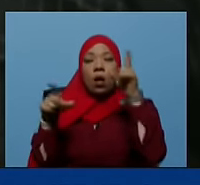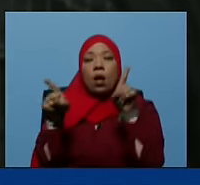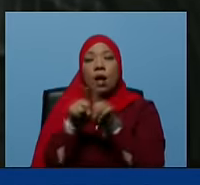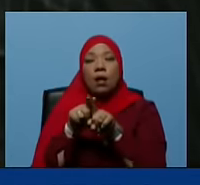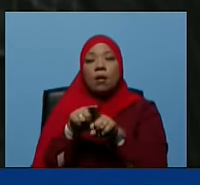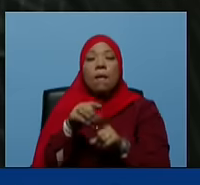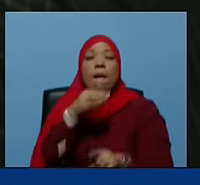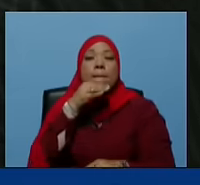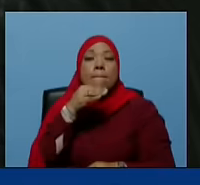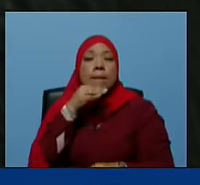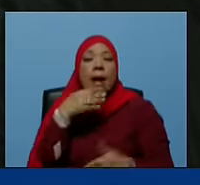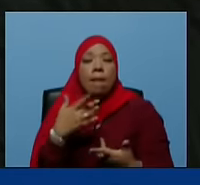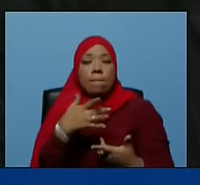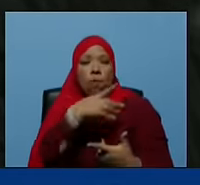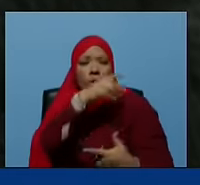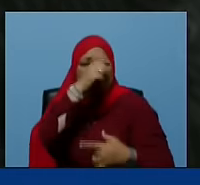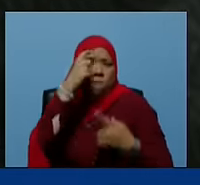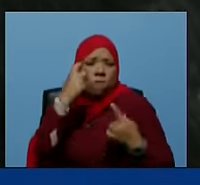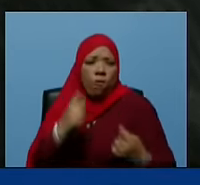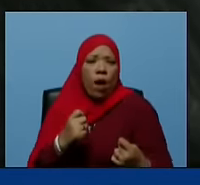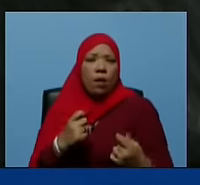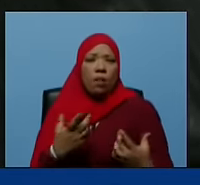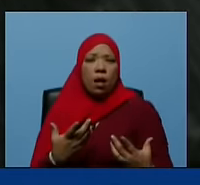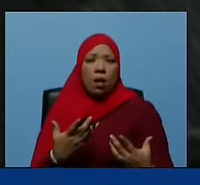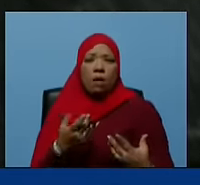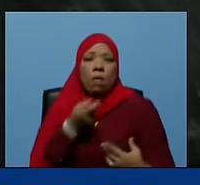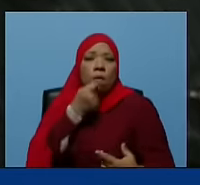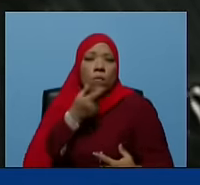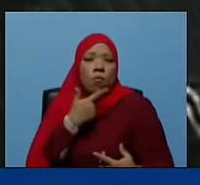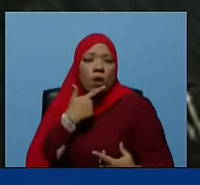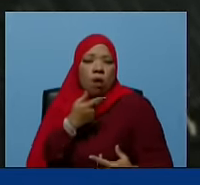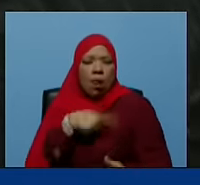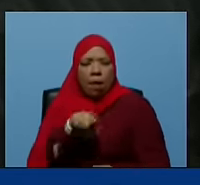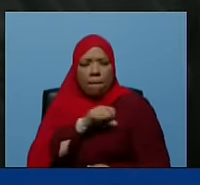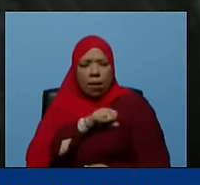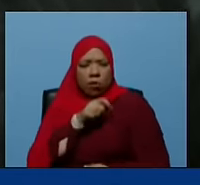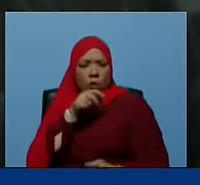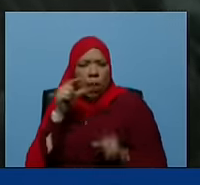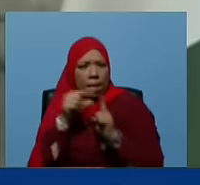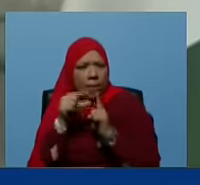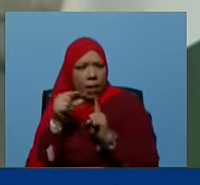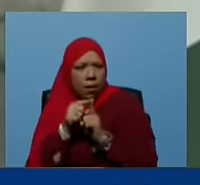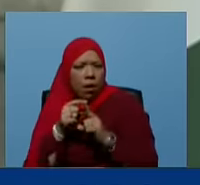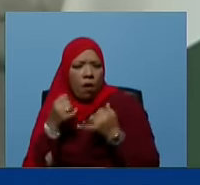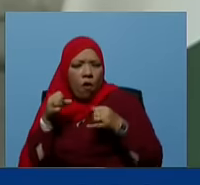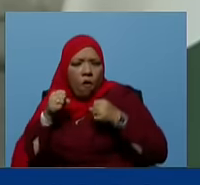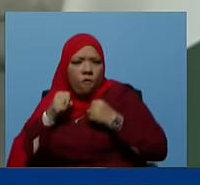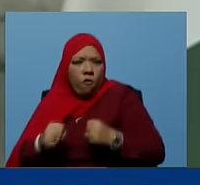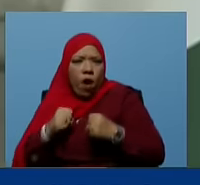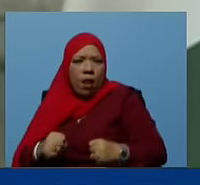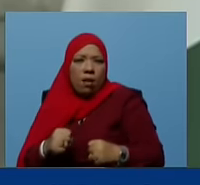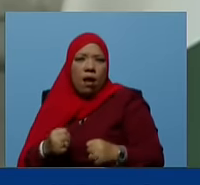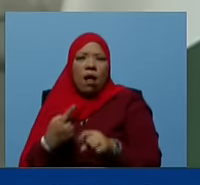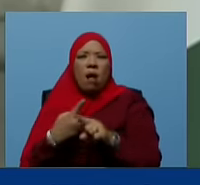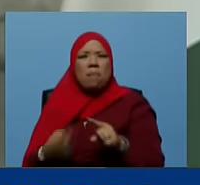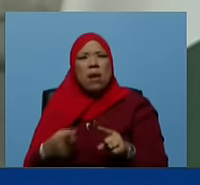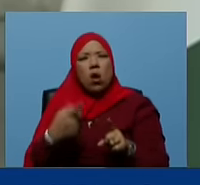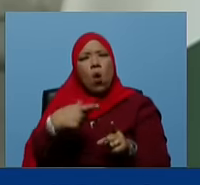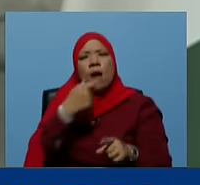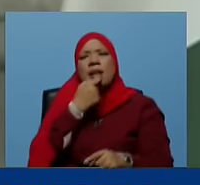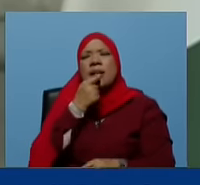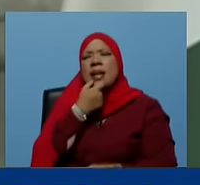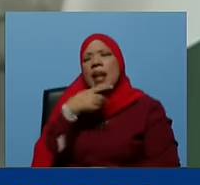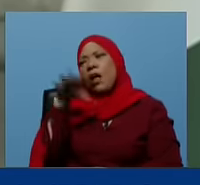palabra. Una palabra que suena muy bonita en el español. Bravíos. Somos bravíos